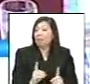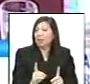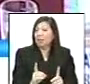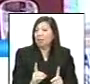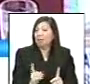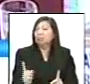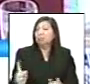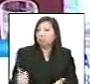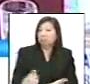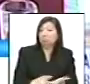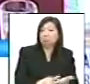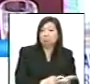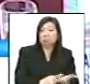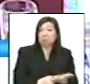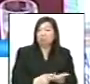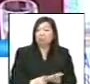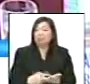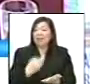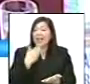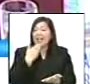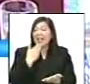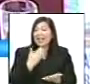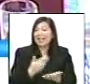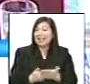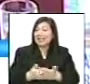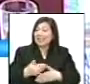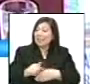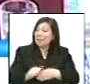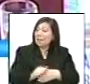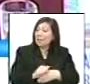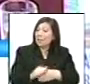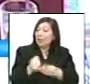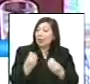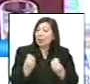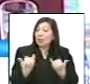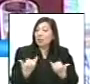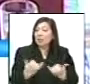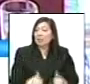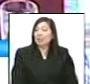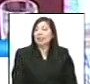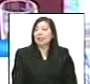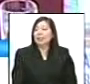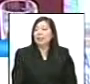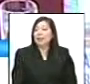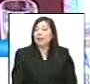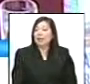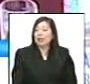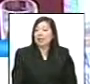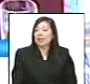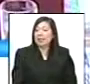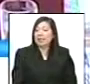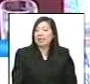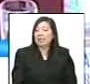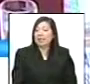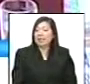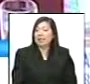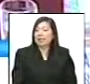el consenso, les voy a agradecer que sigamos practicándolo como en esta mañana. Congresista